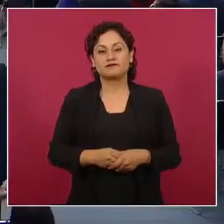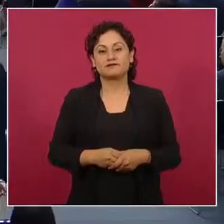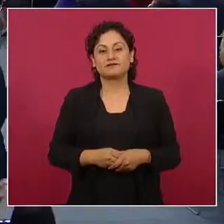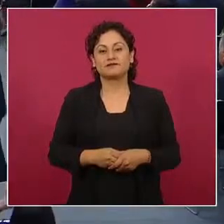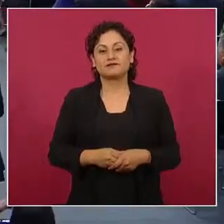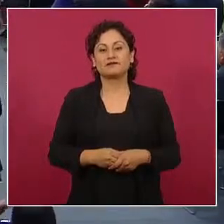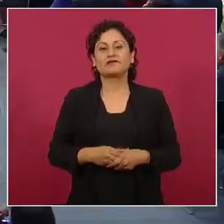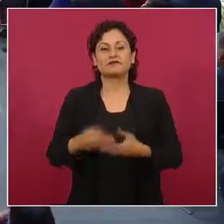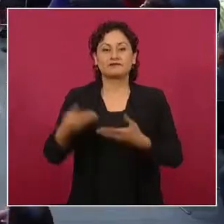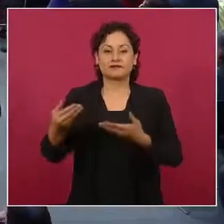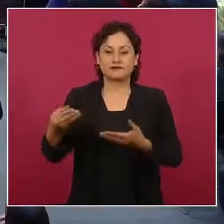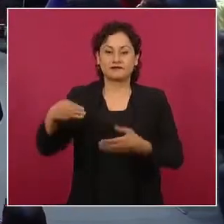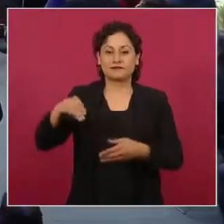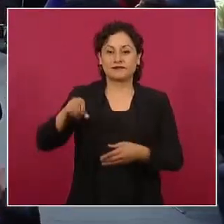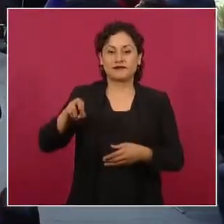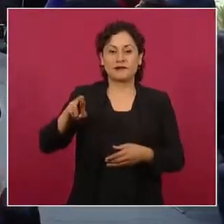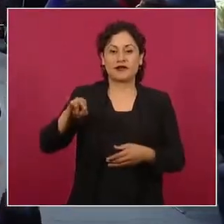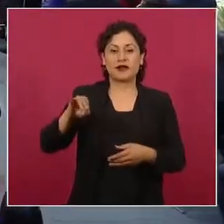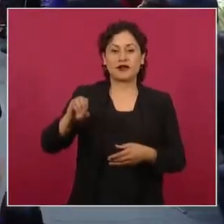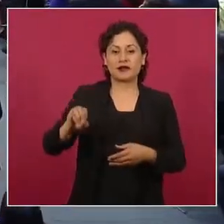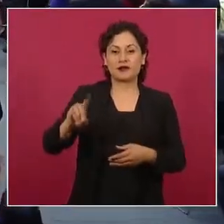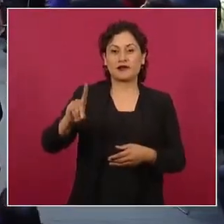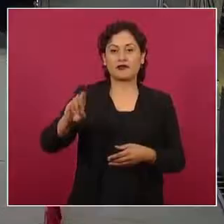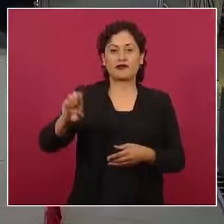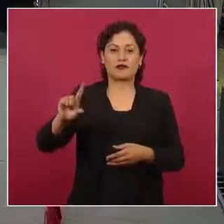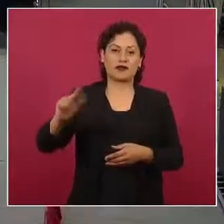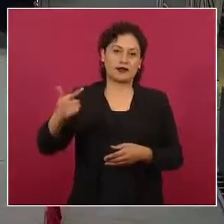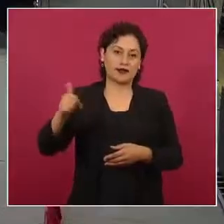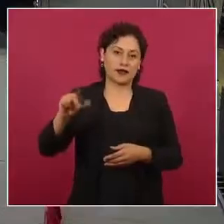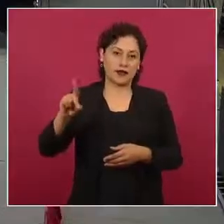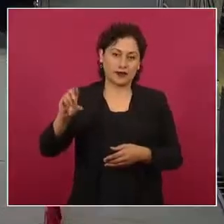de Mario Delgado.